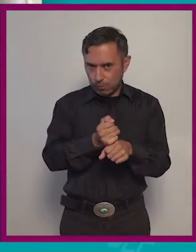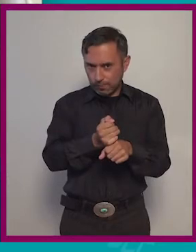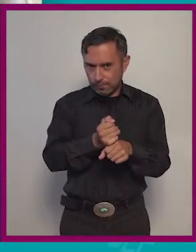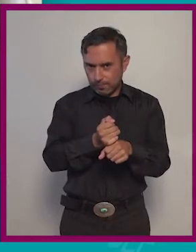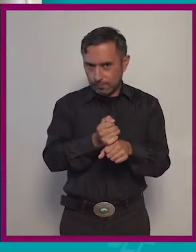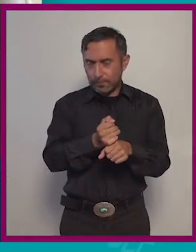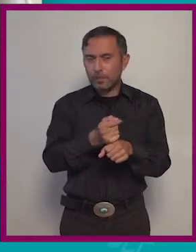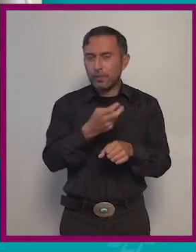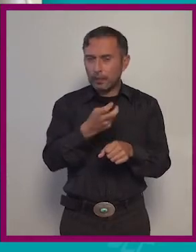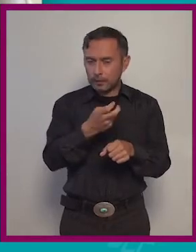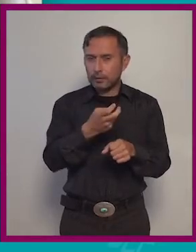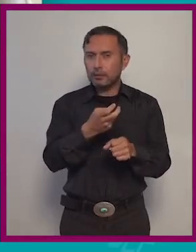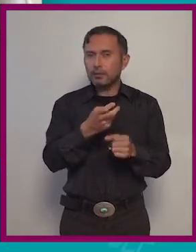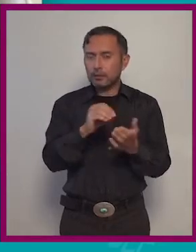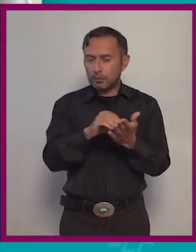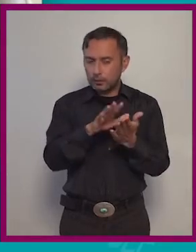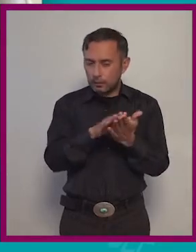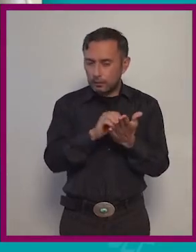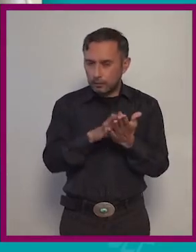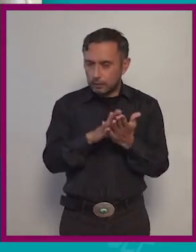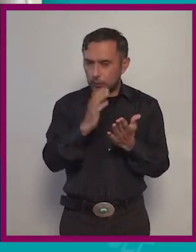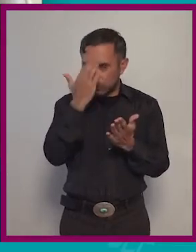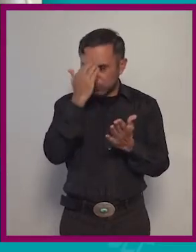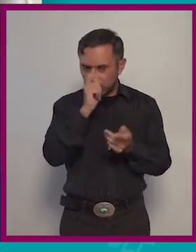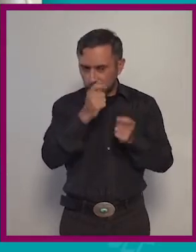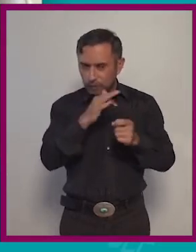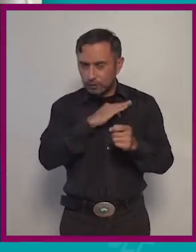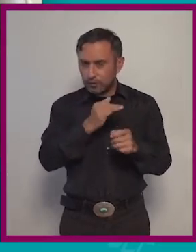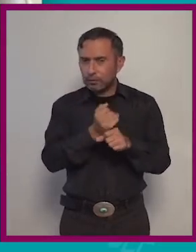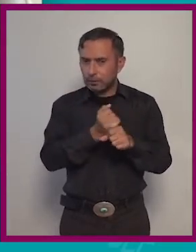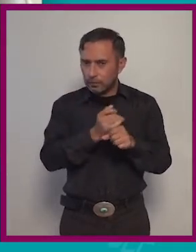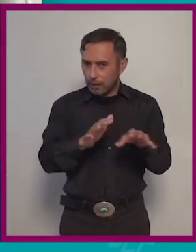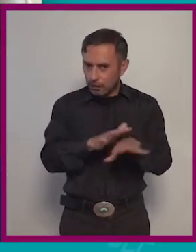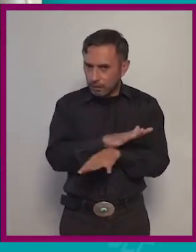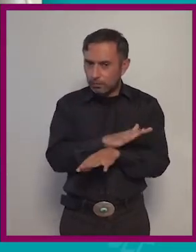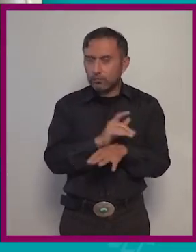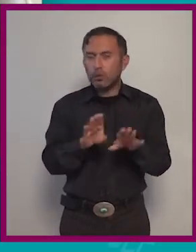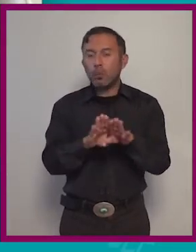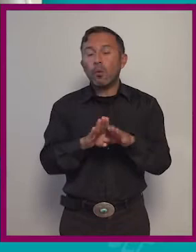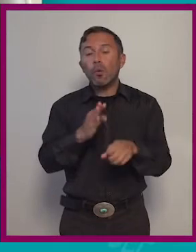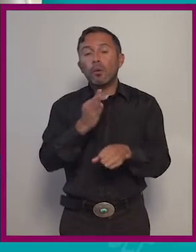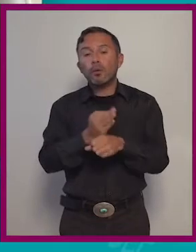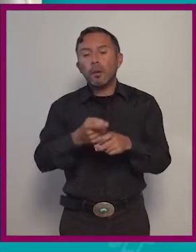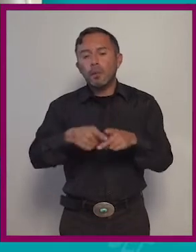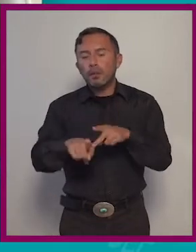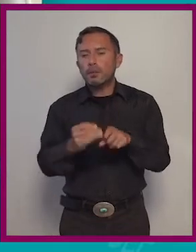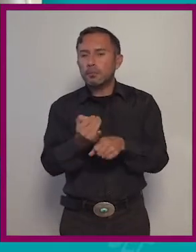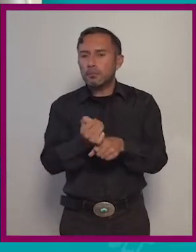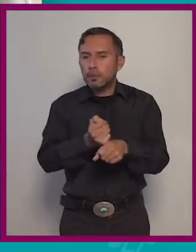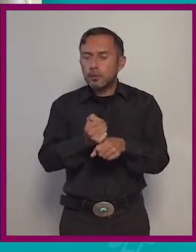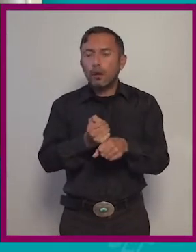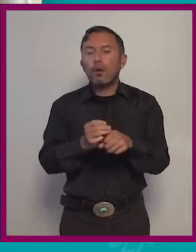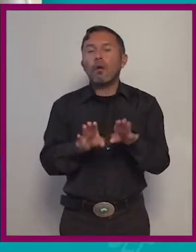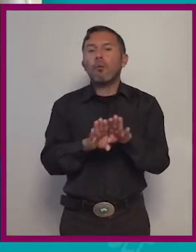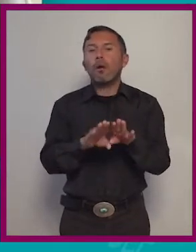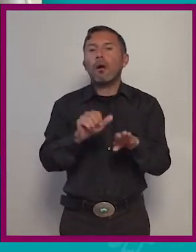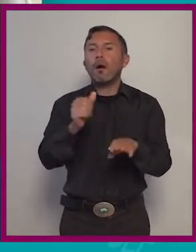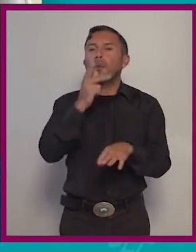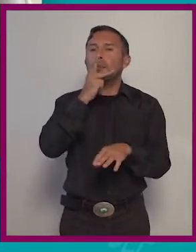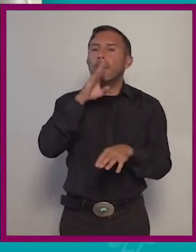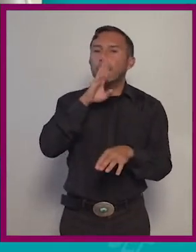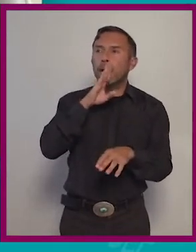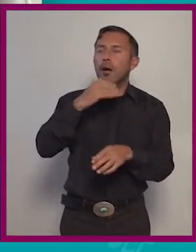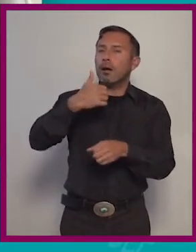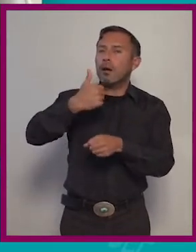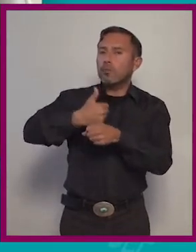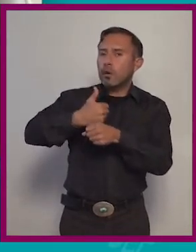nota característica de estos saberes. Podemos hacer una labor de investigación con nuestros padres,